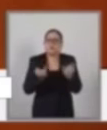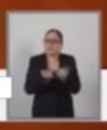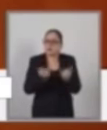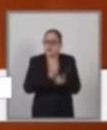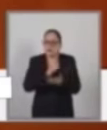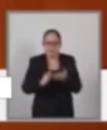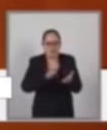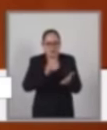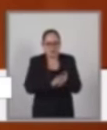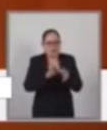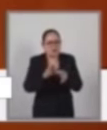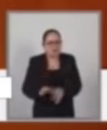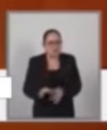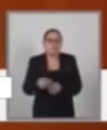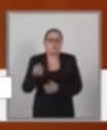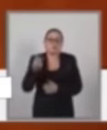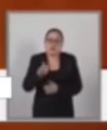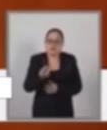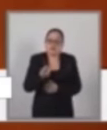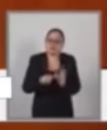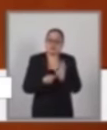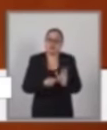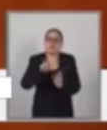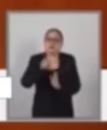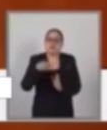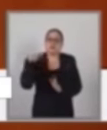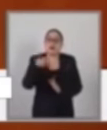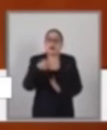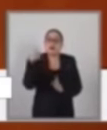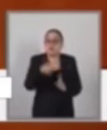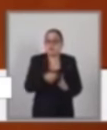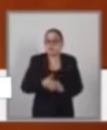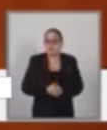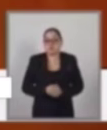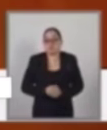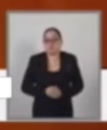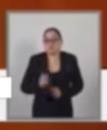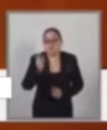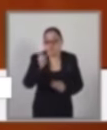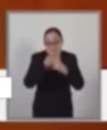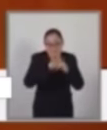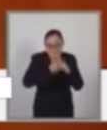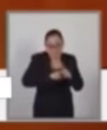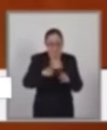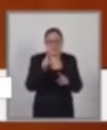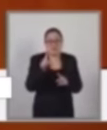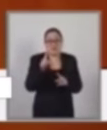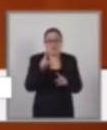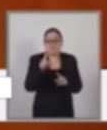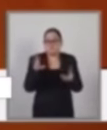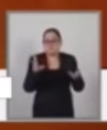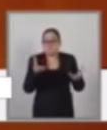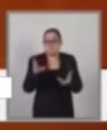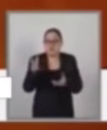aspecto. Y yo te diría que la trayectoria que conozco de Alejandro Gertz Manero me permite